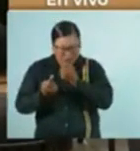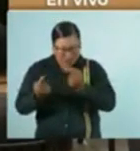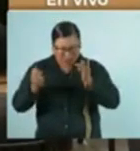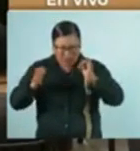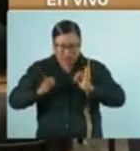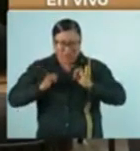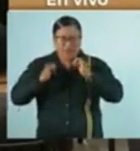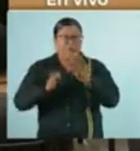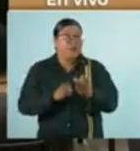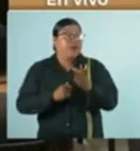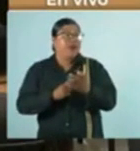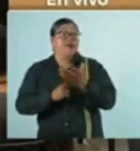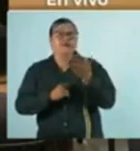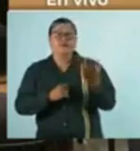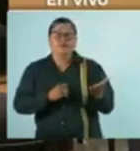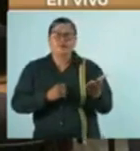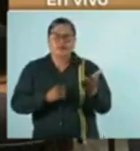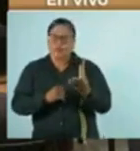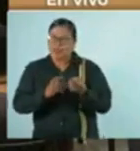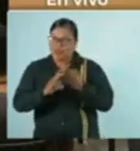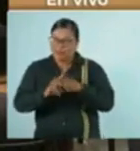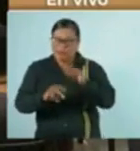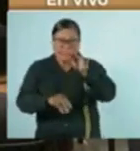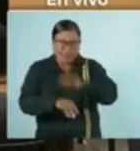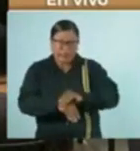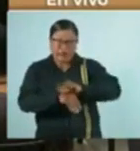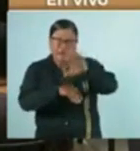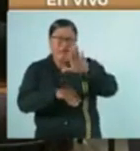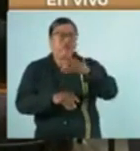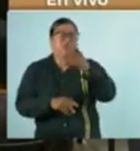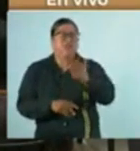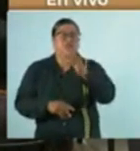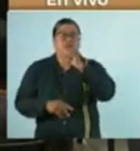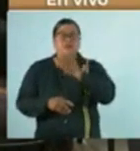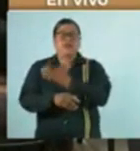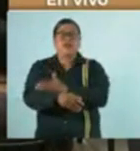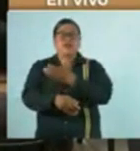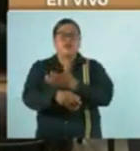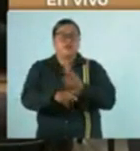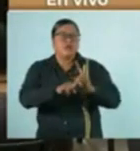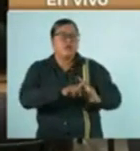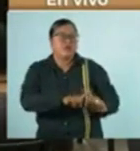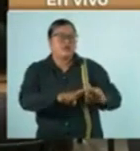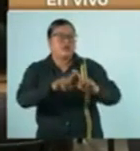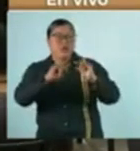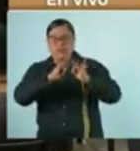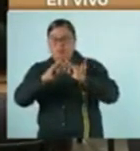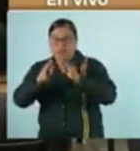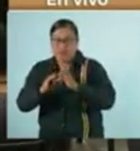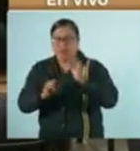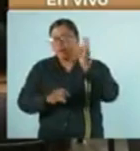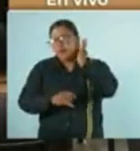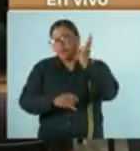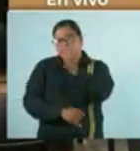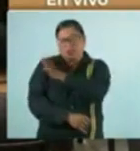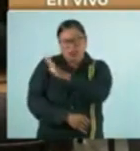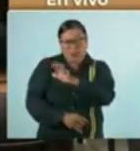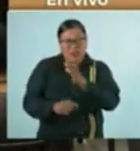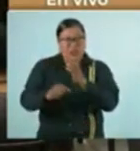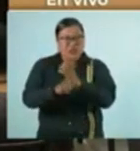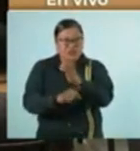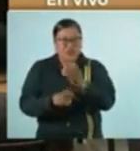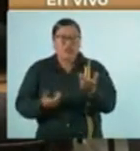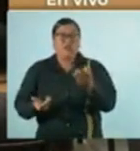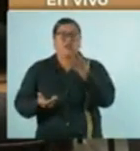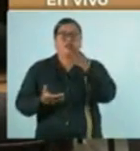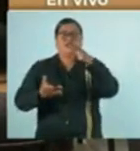esta jornada de lanzamiento del programa, también nos acompañaron otras instituciones como la Fiscalía General del Estado,